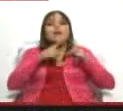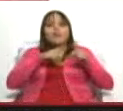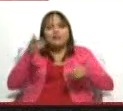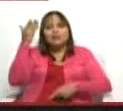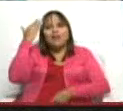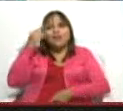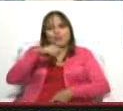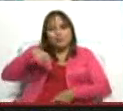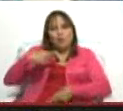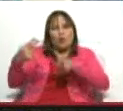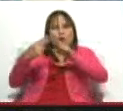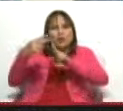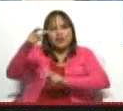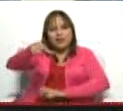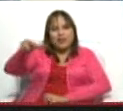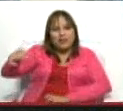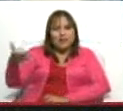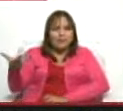son.